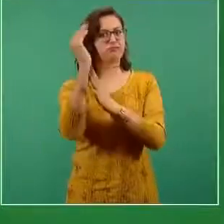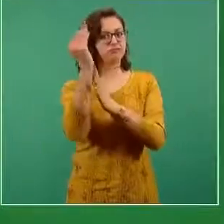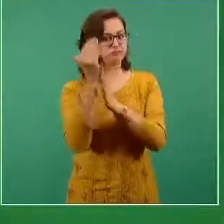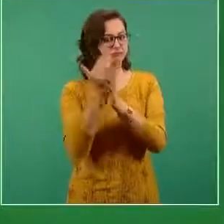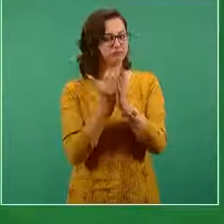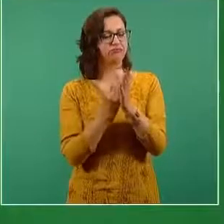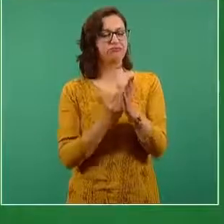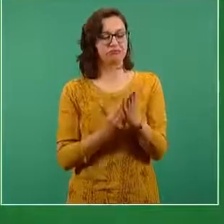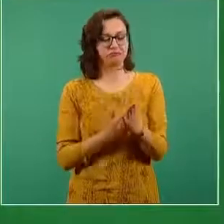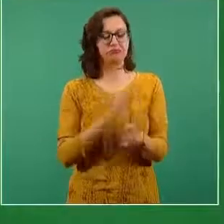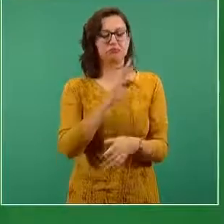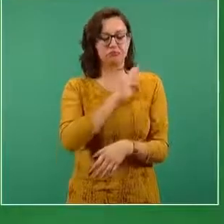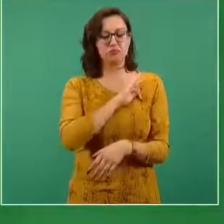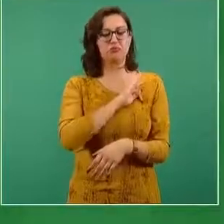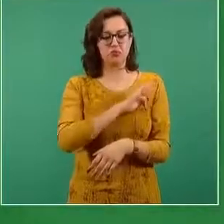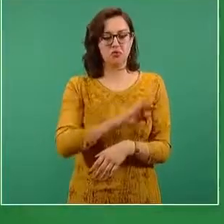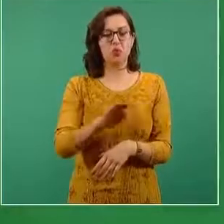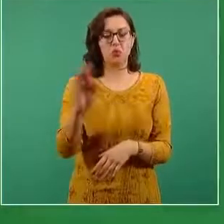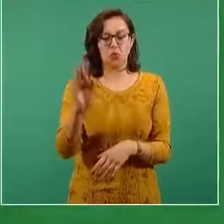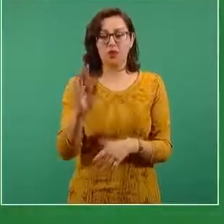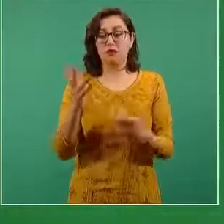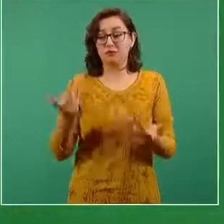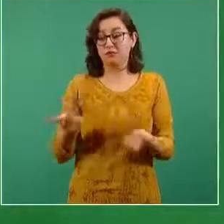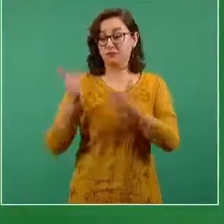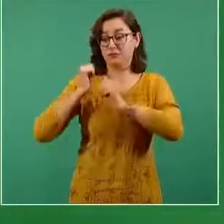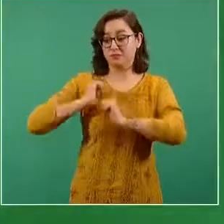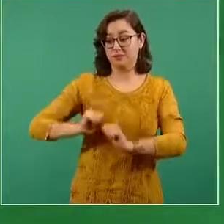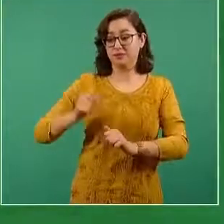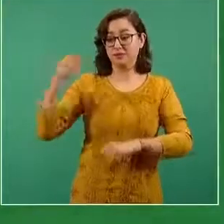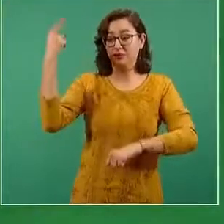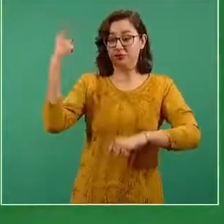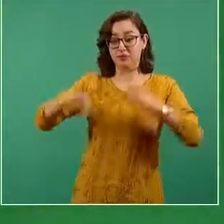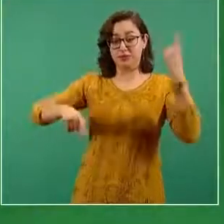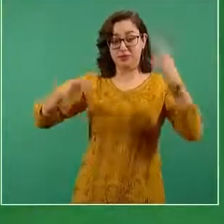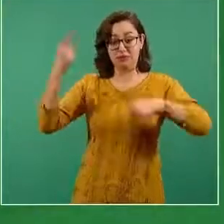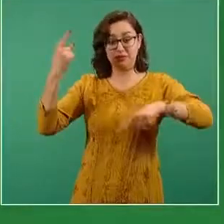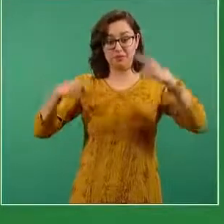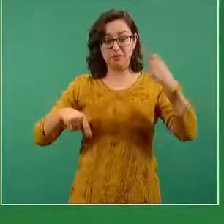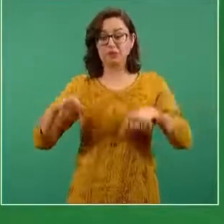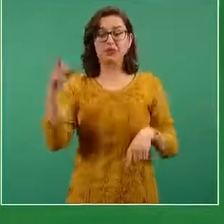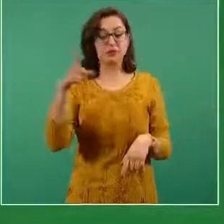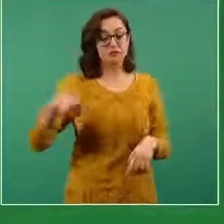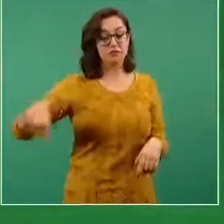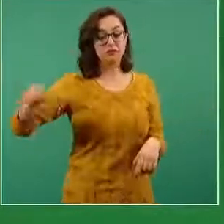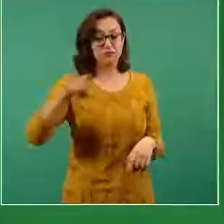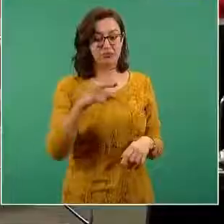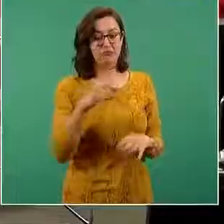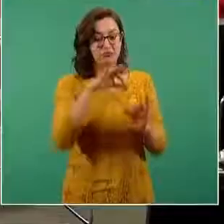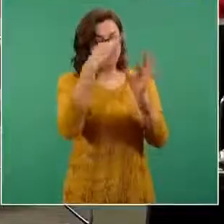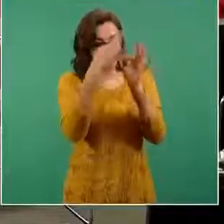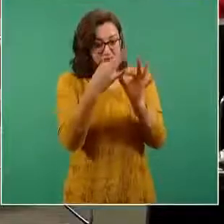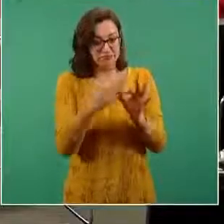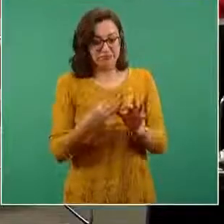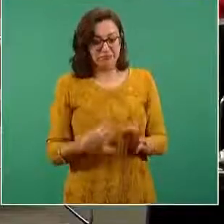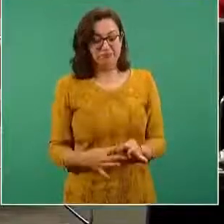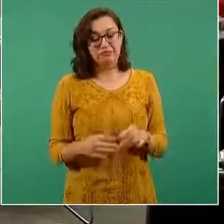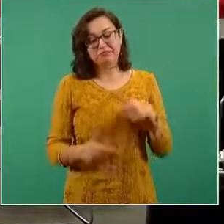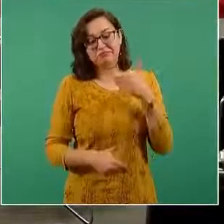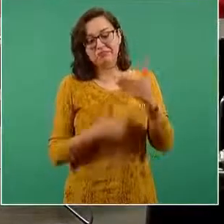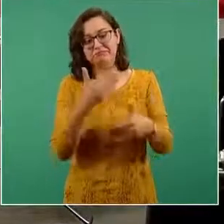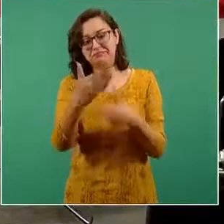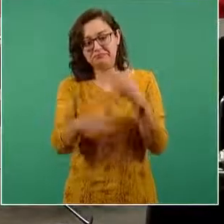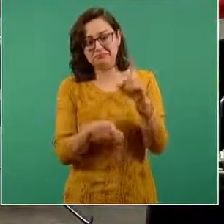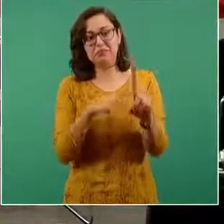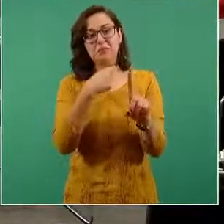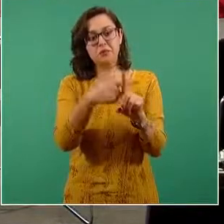intervenciones que en su momento la autoridad sanitaria o los gobiernos implementan puedan realmente llegar a tener el mejor efecto